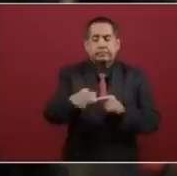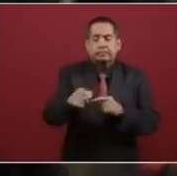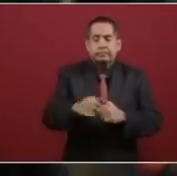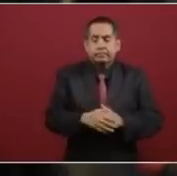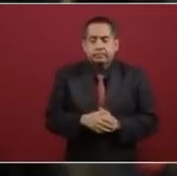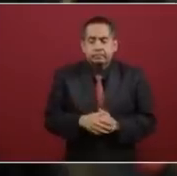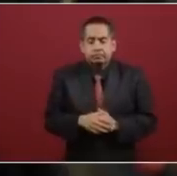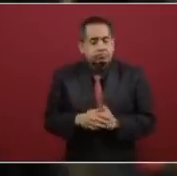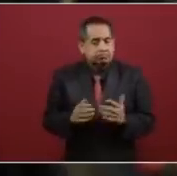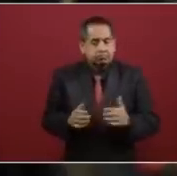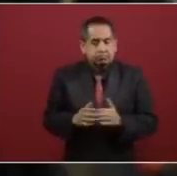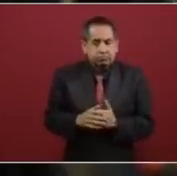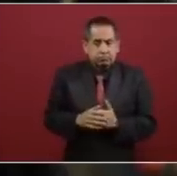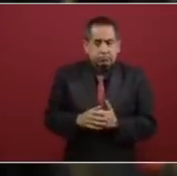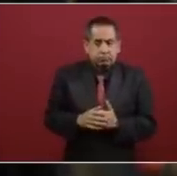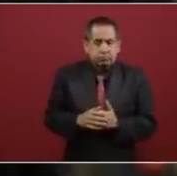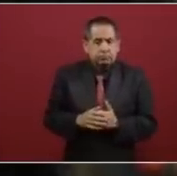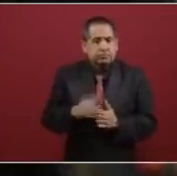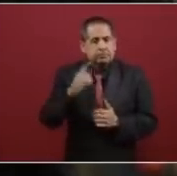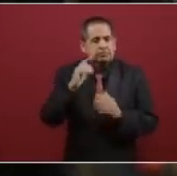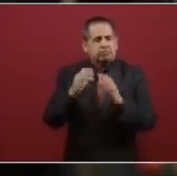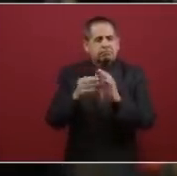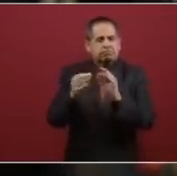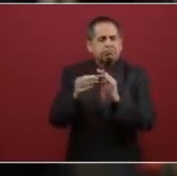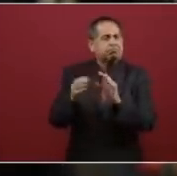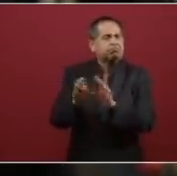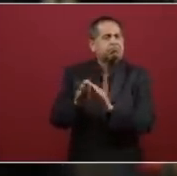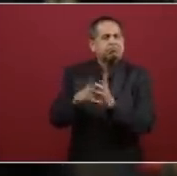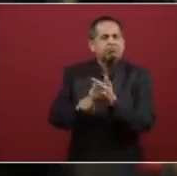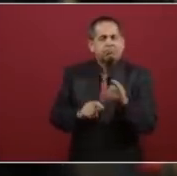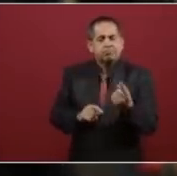alguna liga de béisbol, y